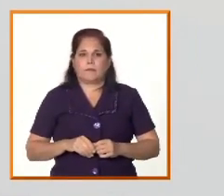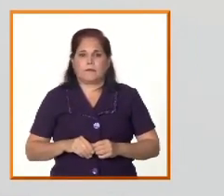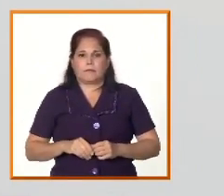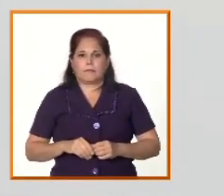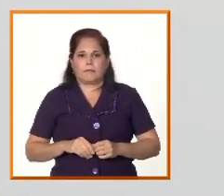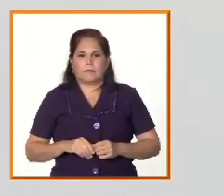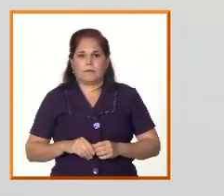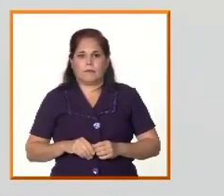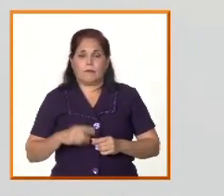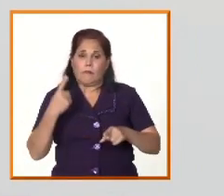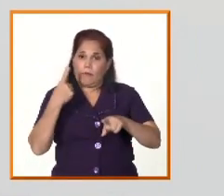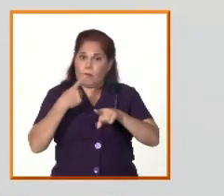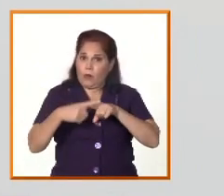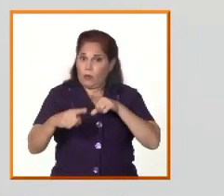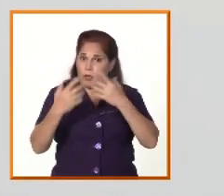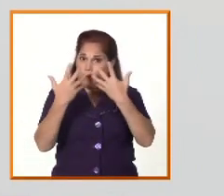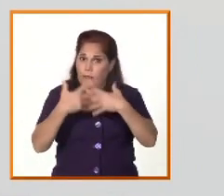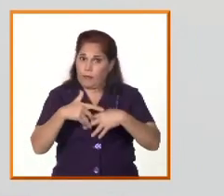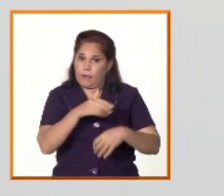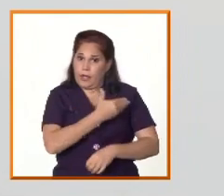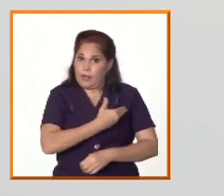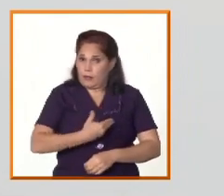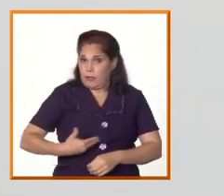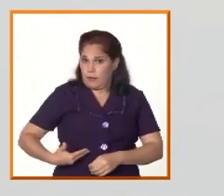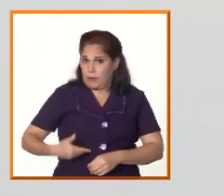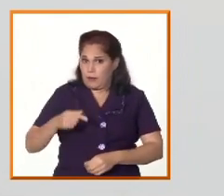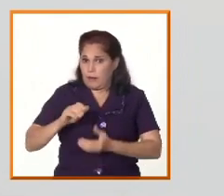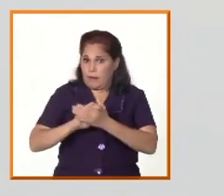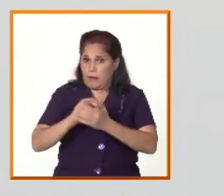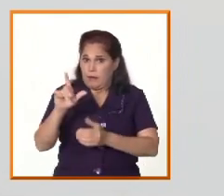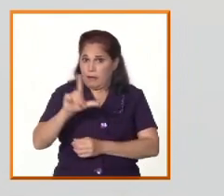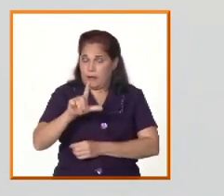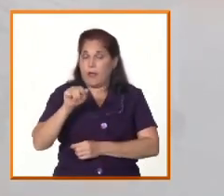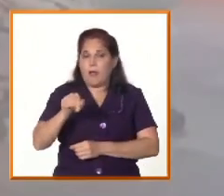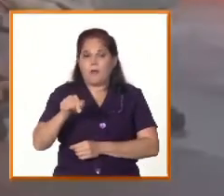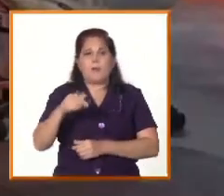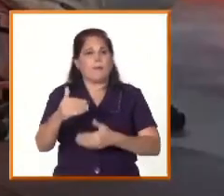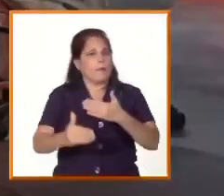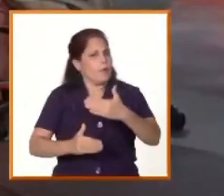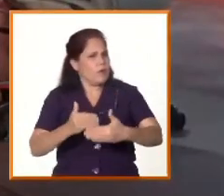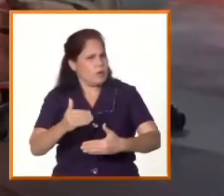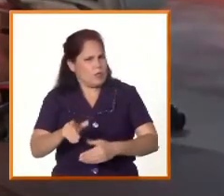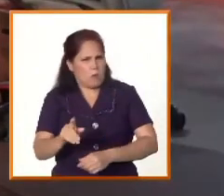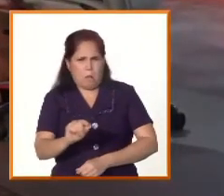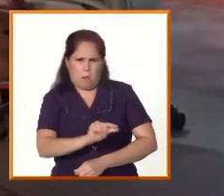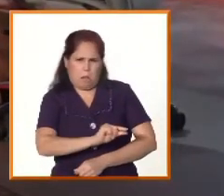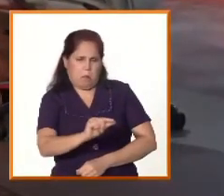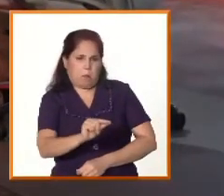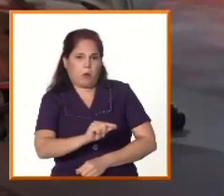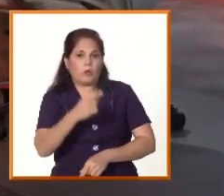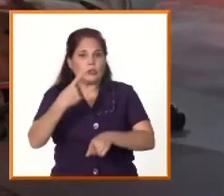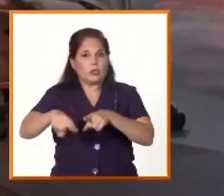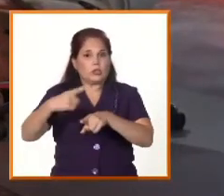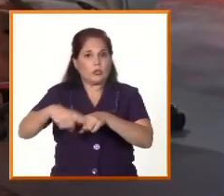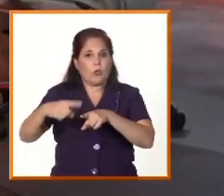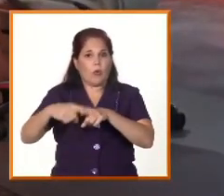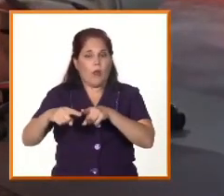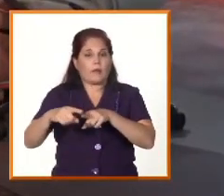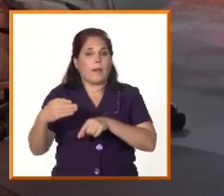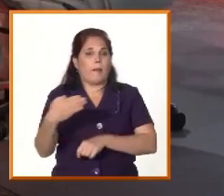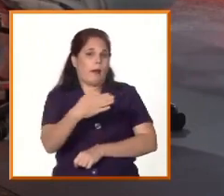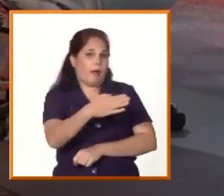famosa en Cuba otra fábrica más productora de cerveza está en proceso ya puesta en marcha está produciendo la fábrica de chocolate baracoa